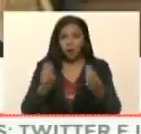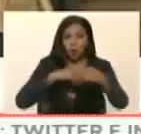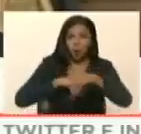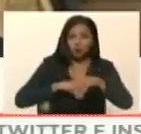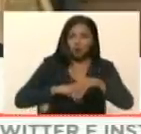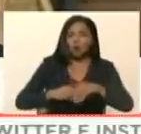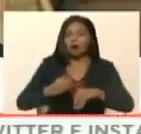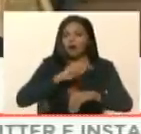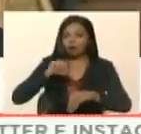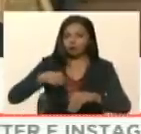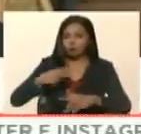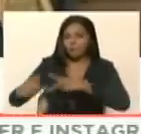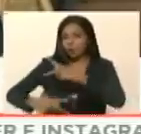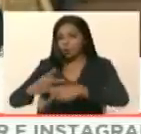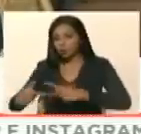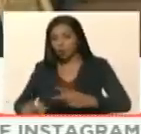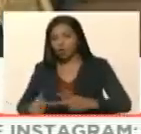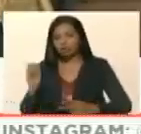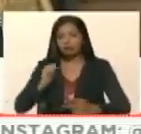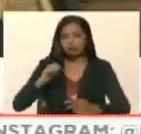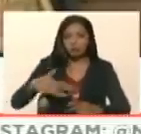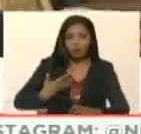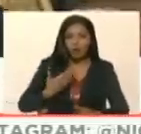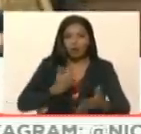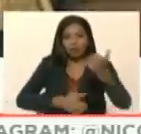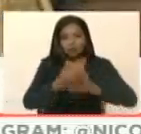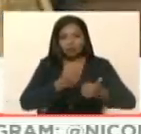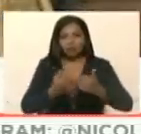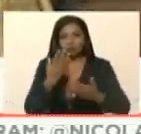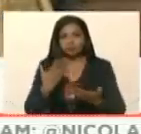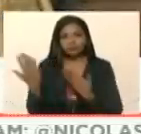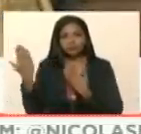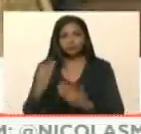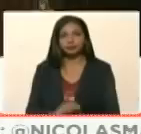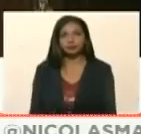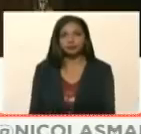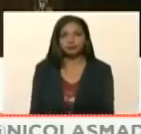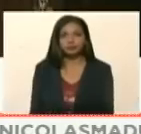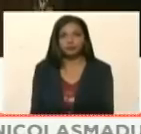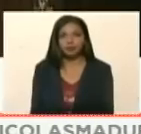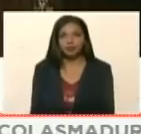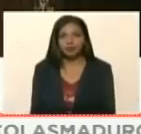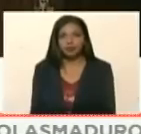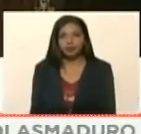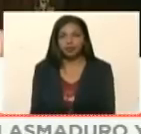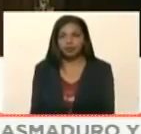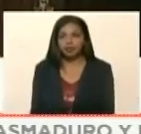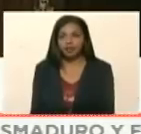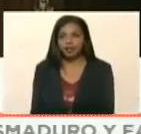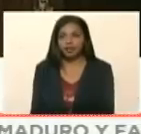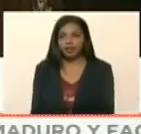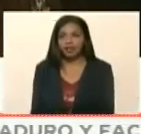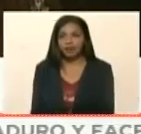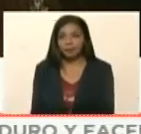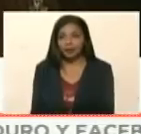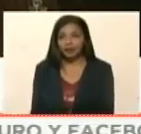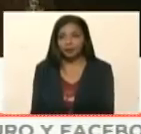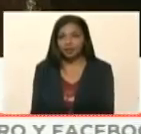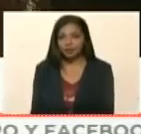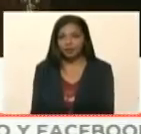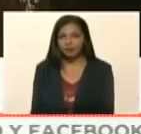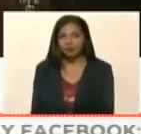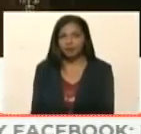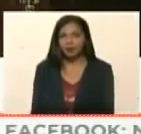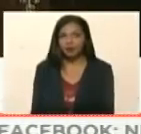que ha habido con los productores, los lecheros del país, por favor. Gracias, compañero presidente. Saludo a todo el pueblo de